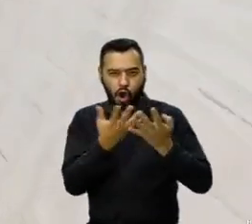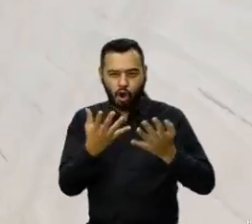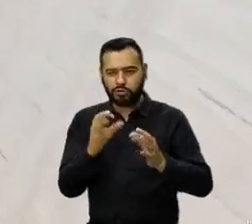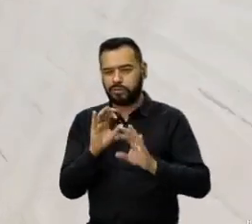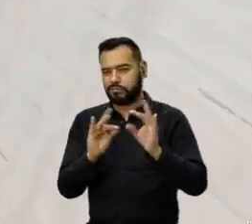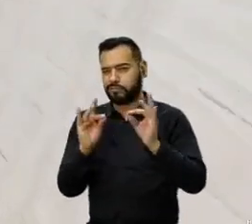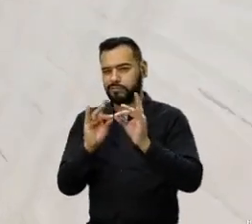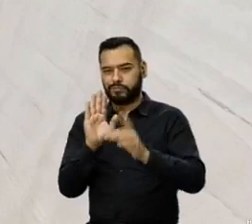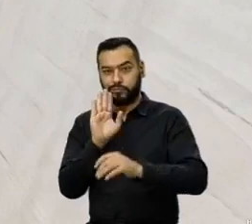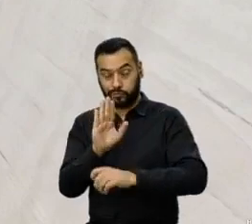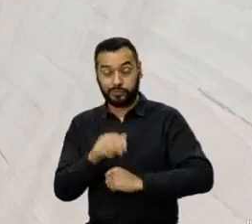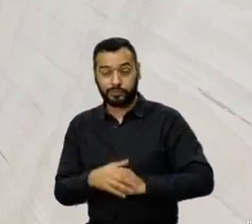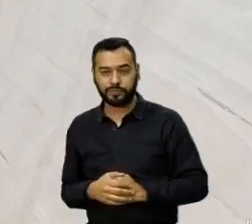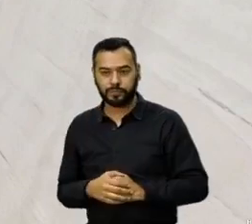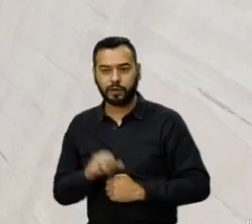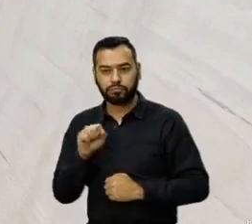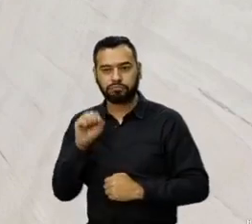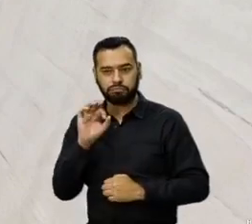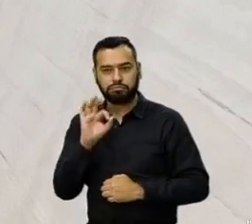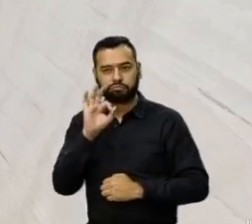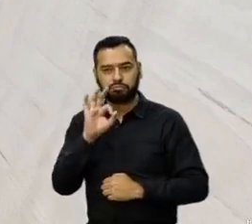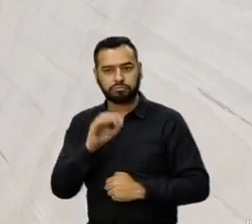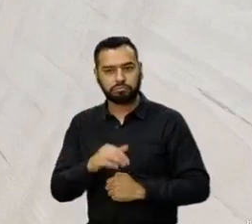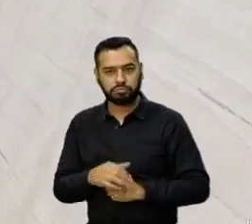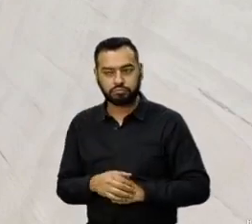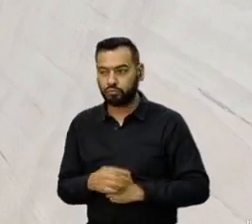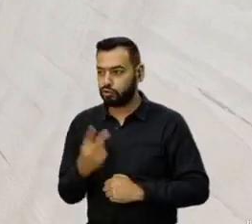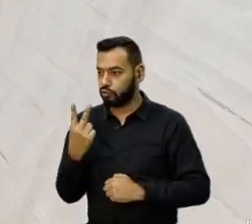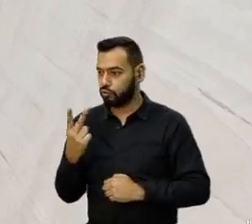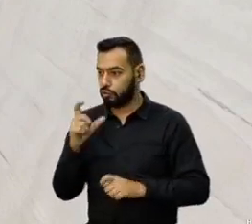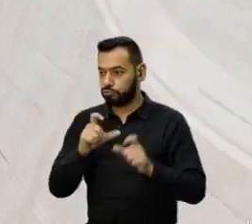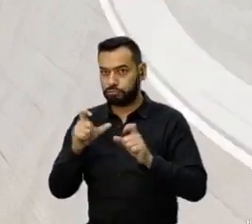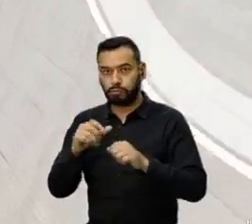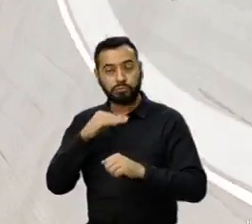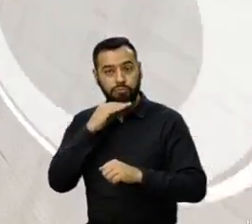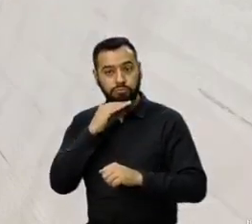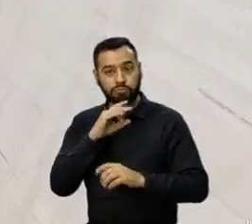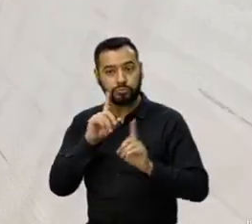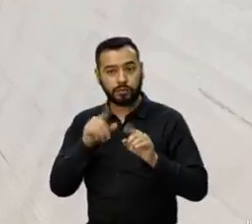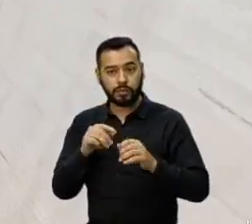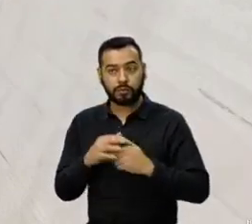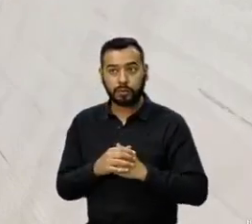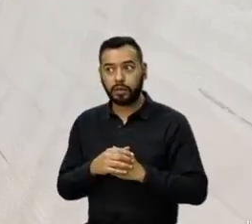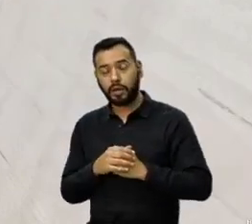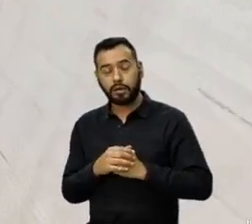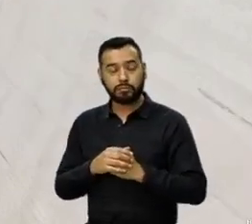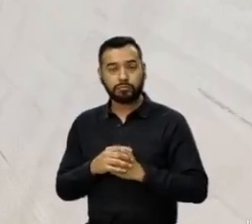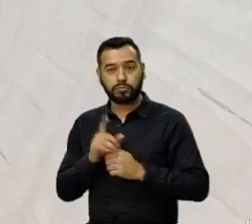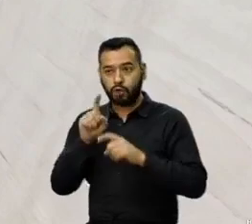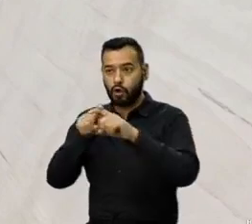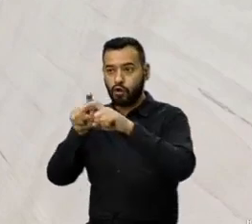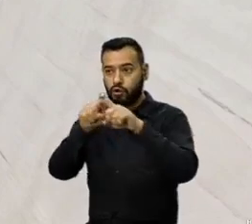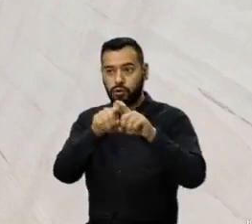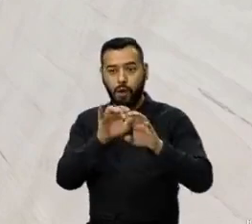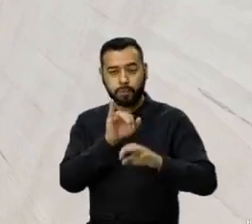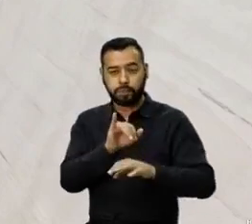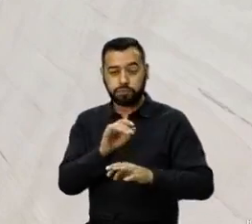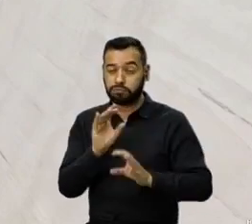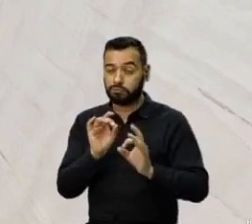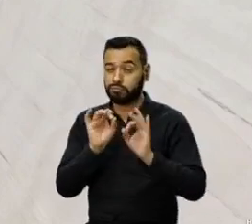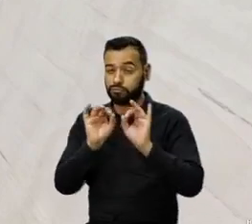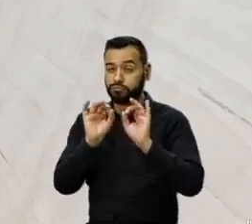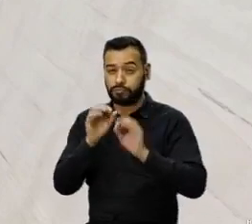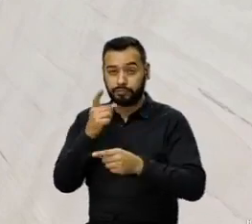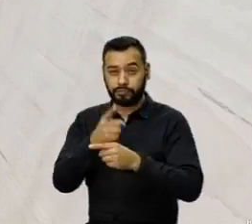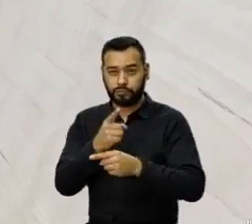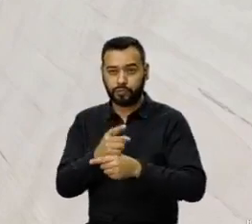queda perfecto si esta excelente inclusive si son dos personas también una pareja también podría ser su clase de espectacular así